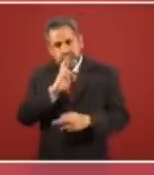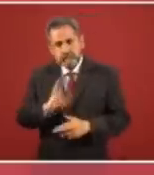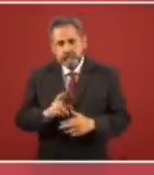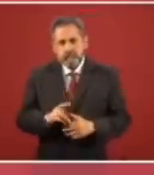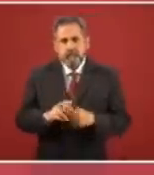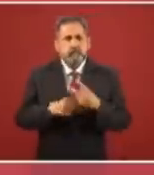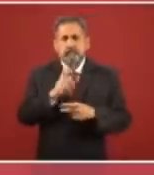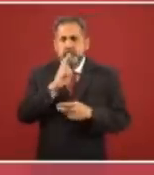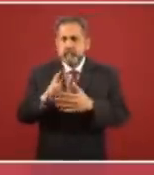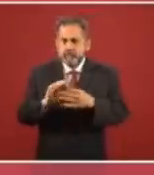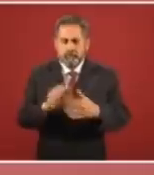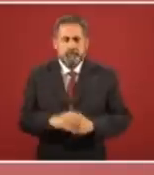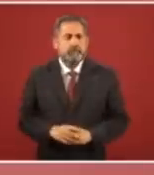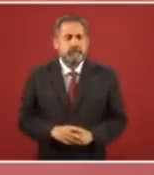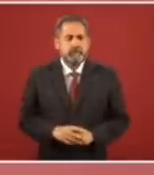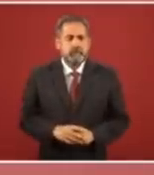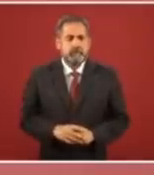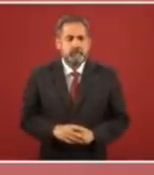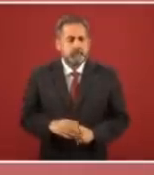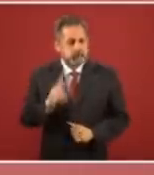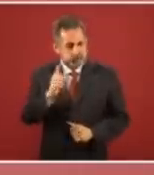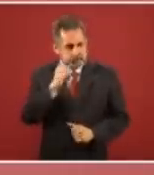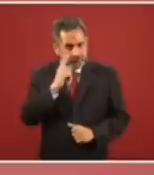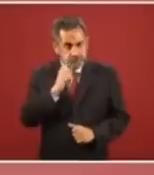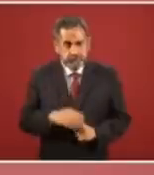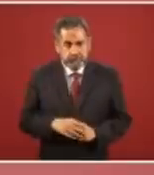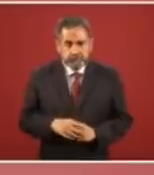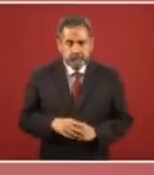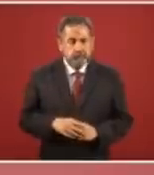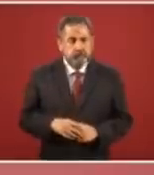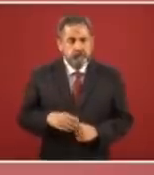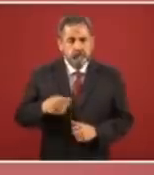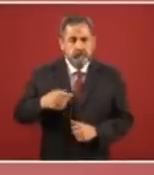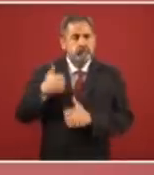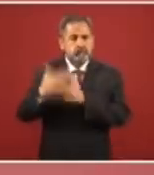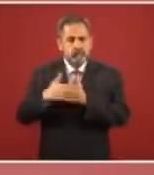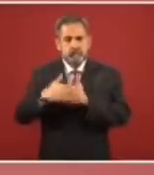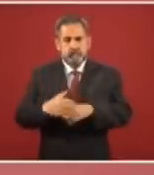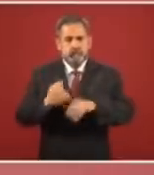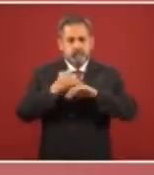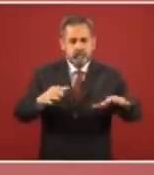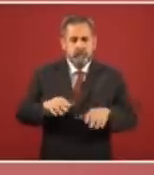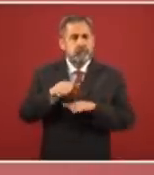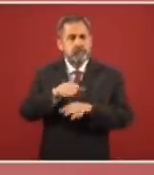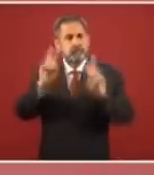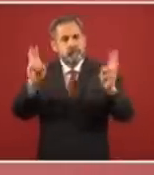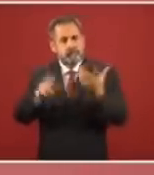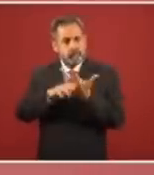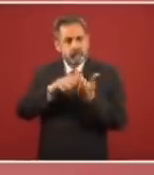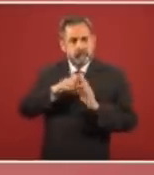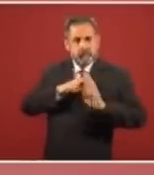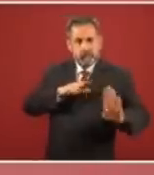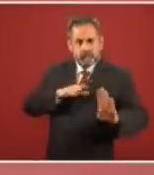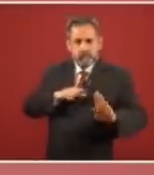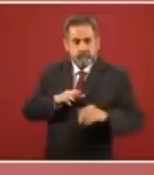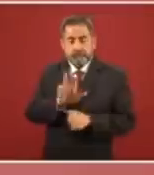te voy a contestar. Mira, nosotros vamos a informar sobre migración